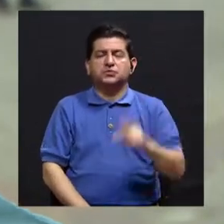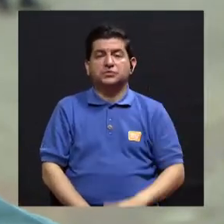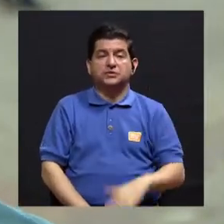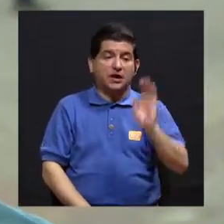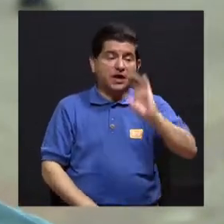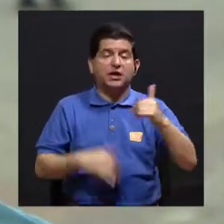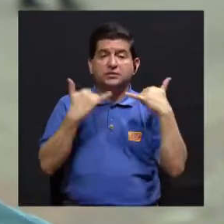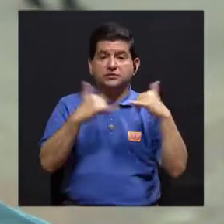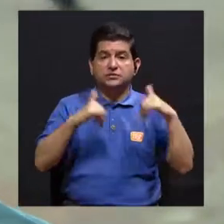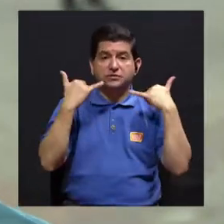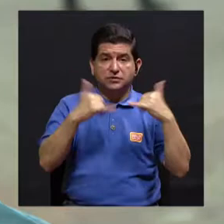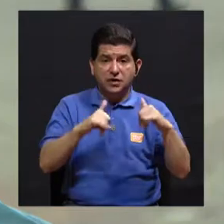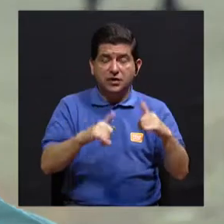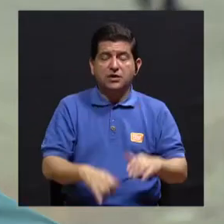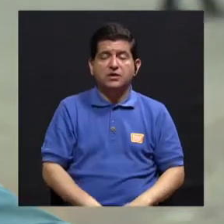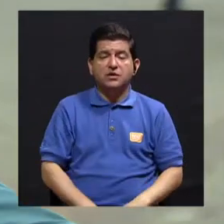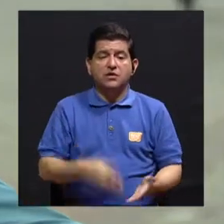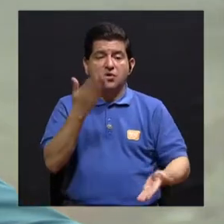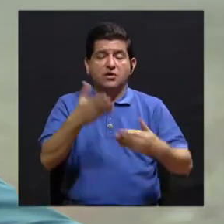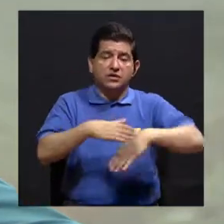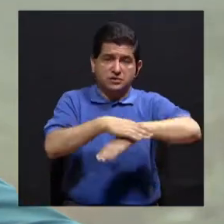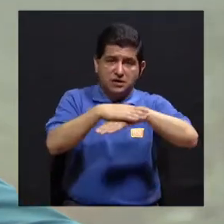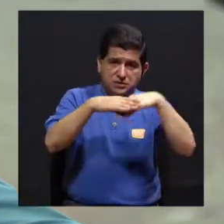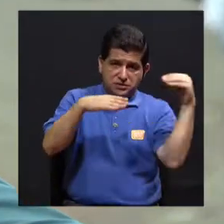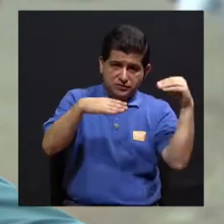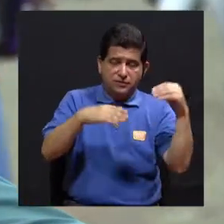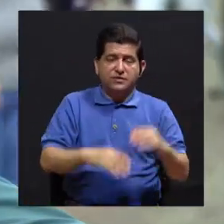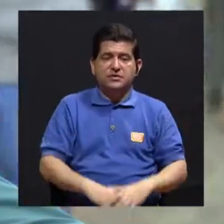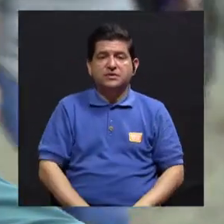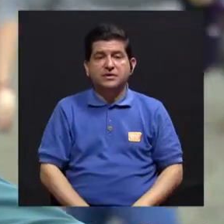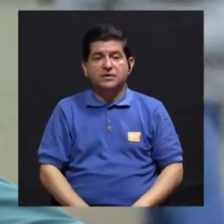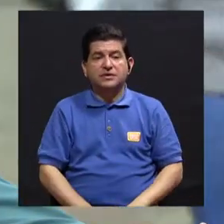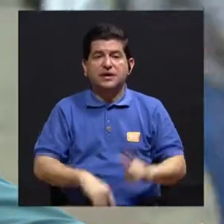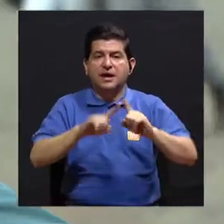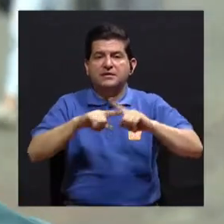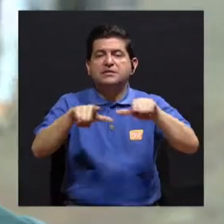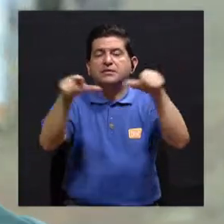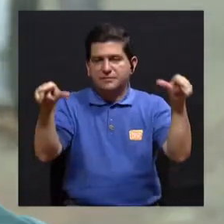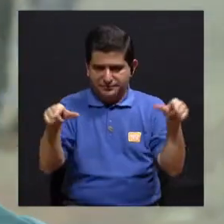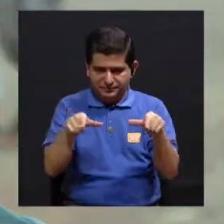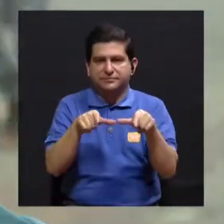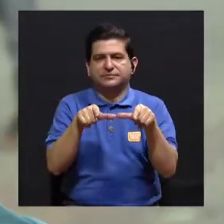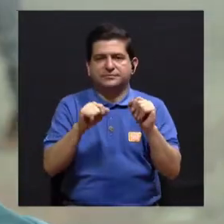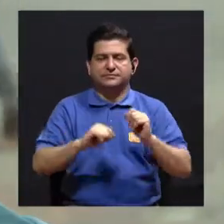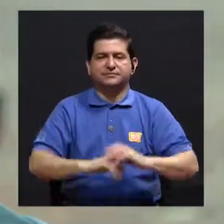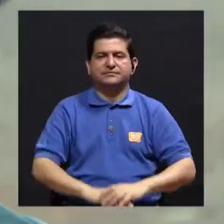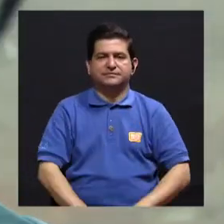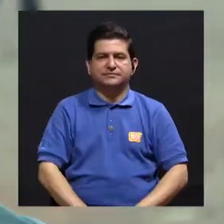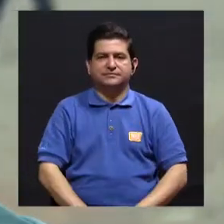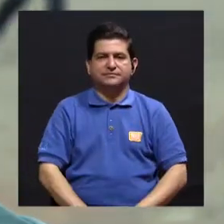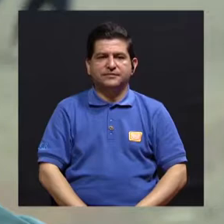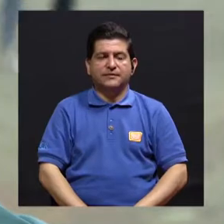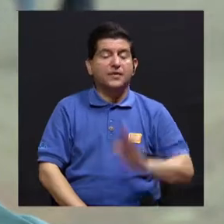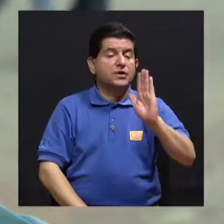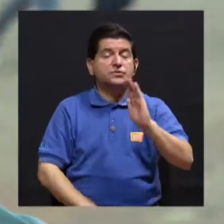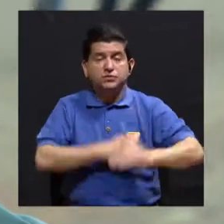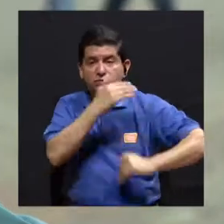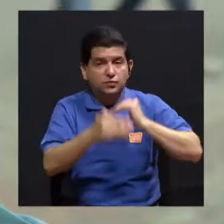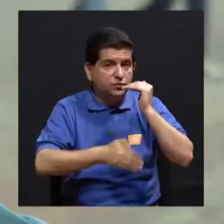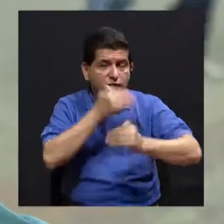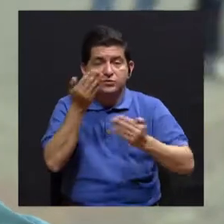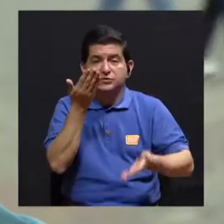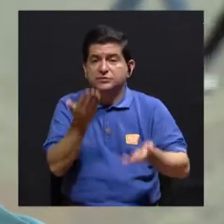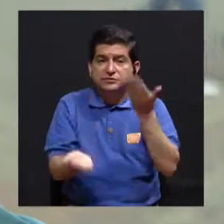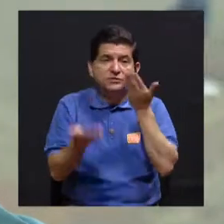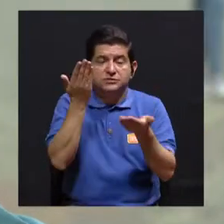niño que está jugando en las afueras, dependiendo, pues claro, de dónde vive, ¿verdad? Y su comportamiento pues,